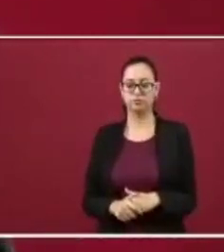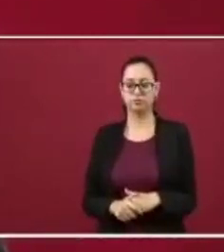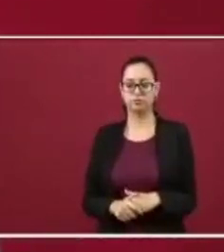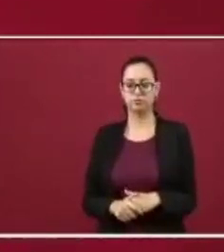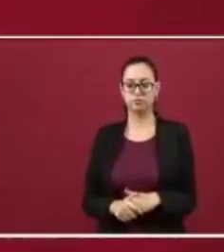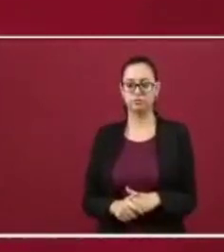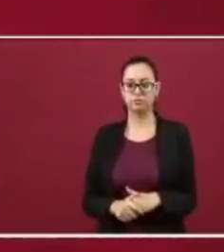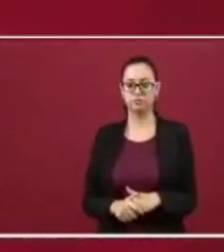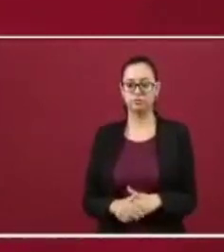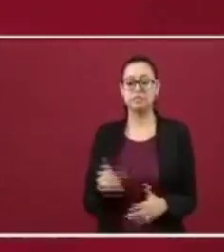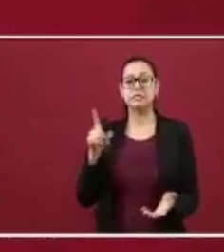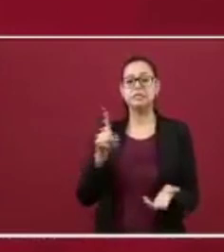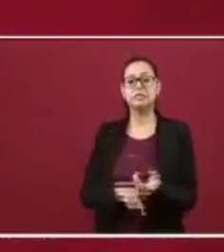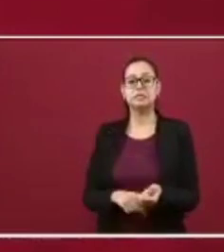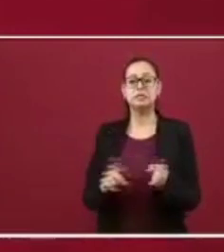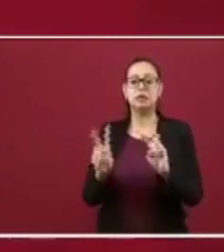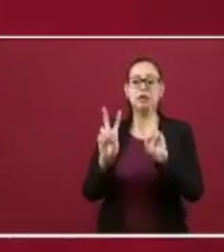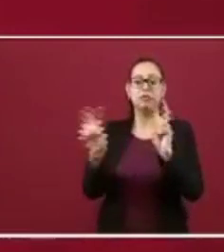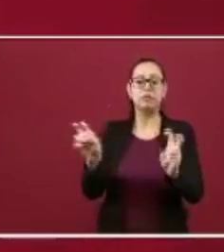con especialidad